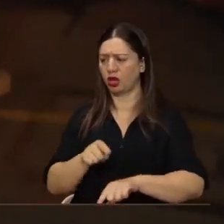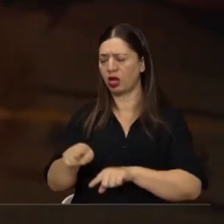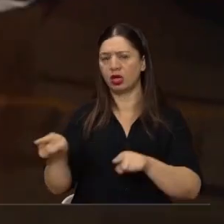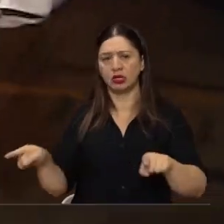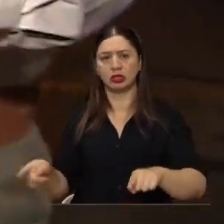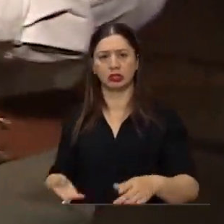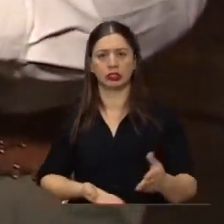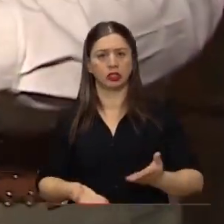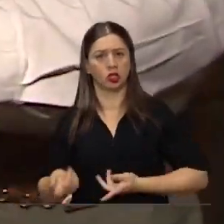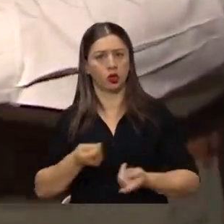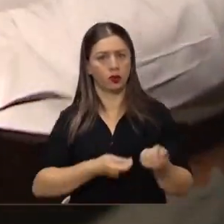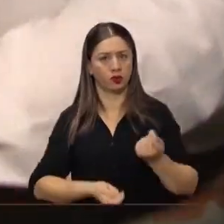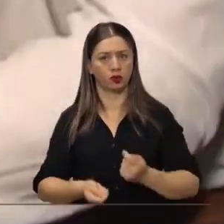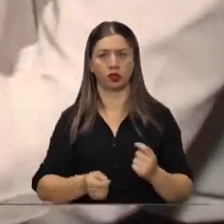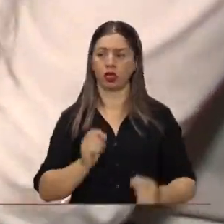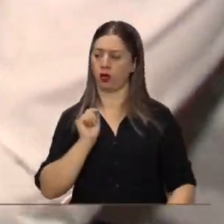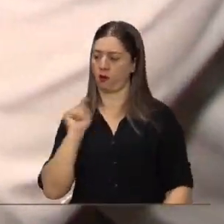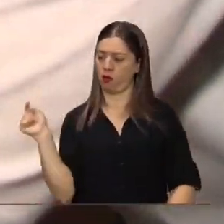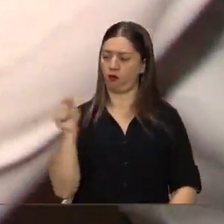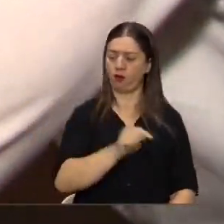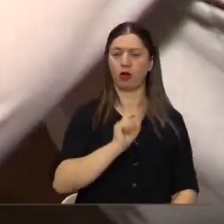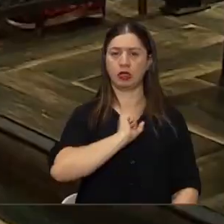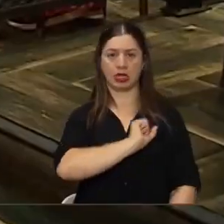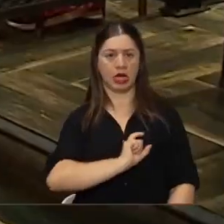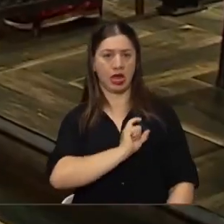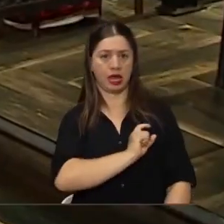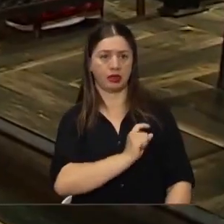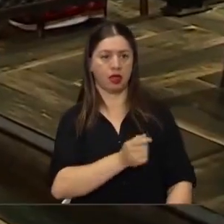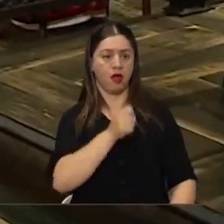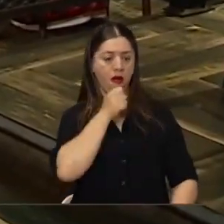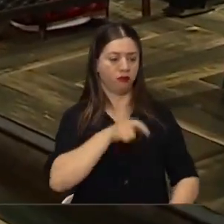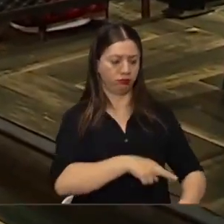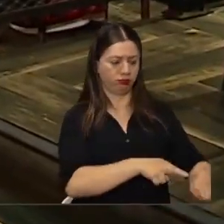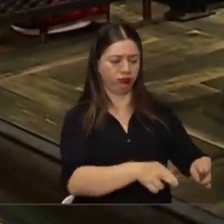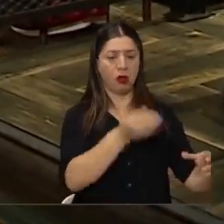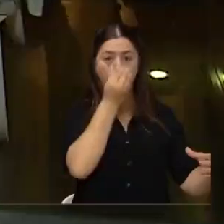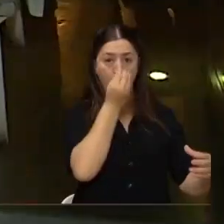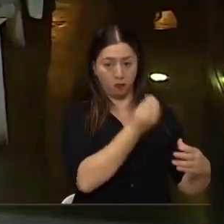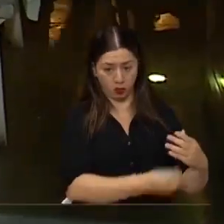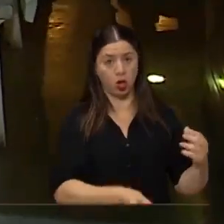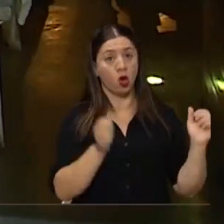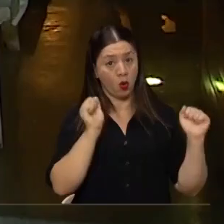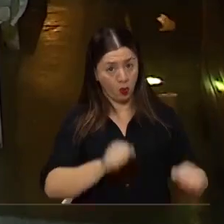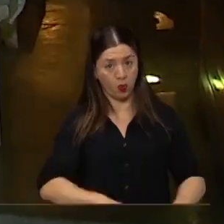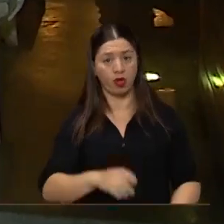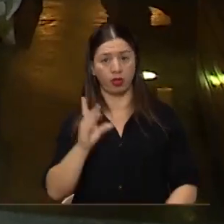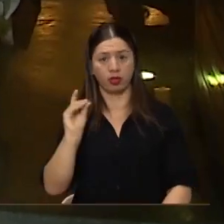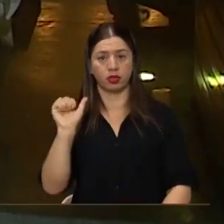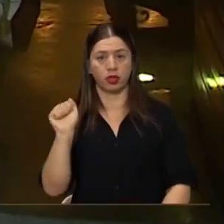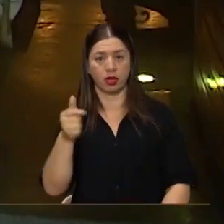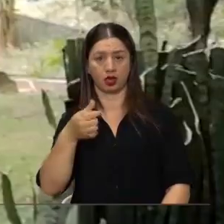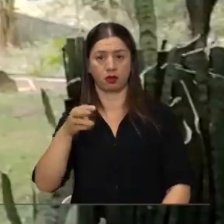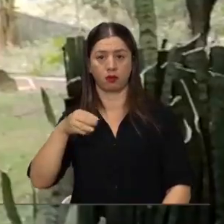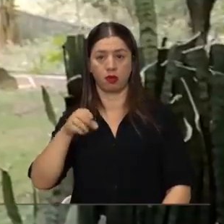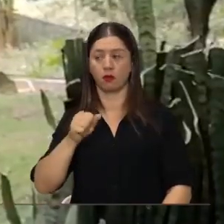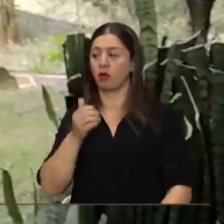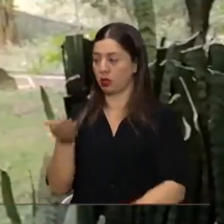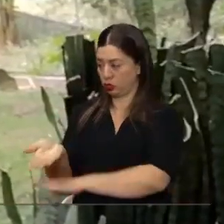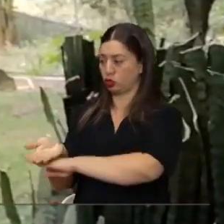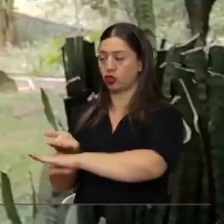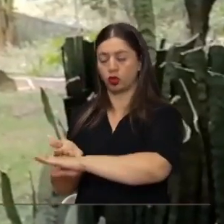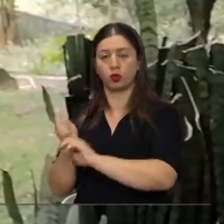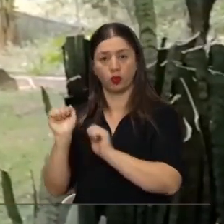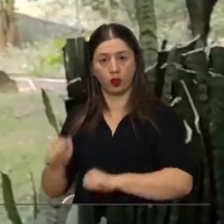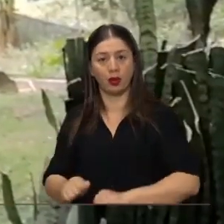establecimientos de comercio solicitando su caracterización de vertimientos. Un tema que sí, por supuesto, lo puede solicitar el DAGMA, pero que se está haciendo